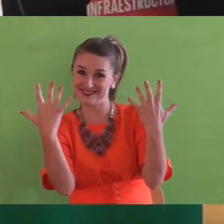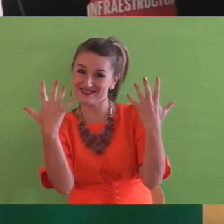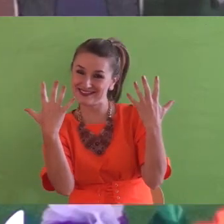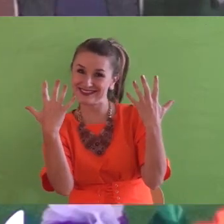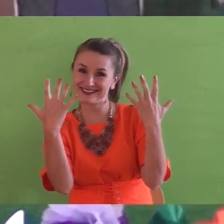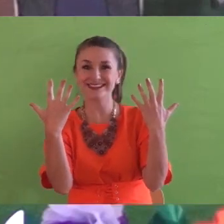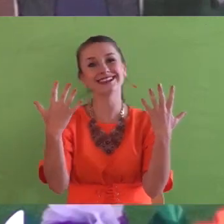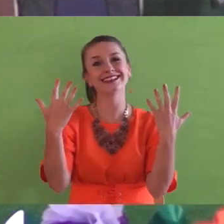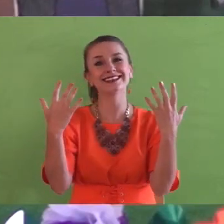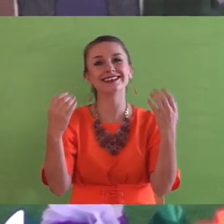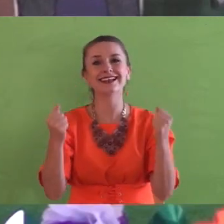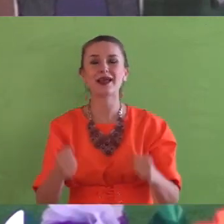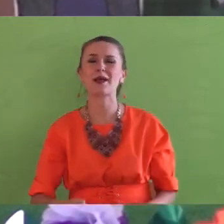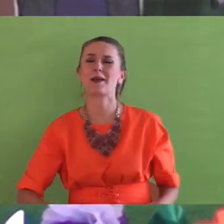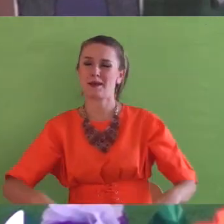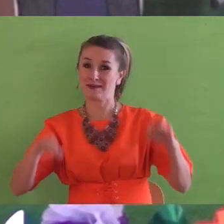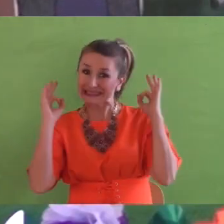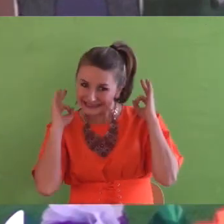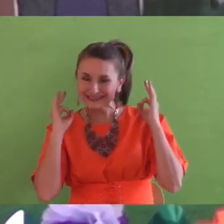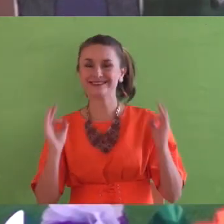unimos nuestras manos,